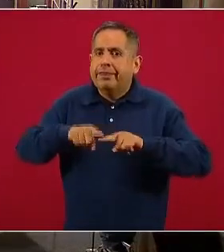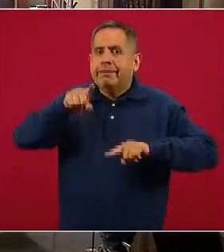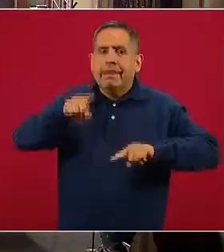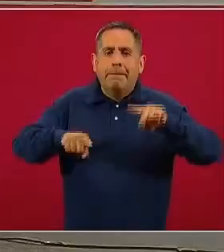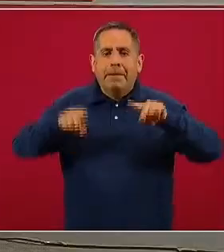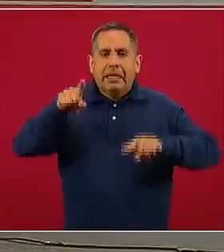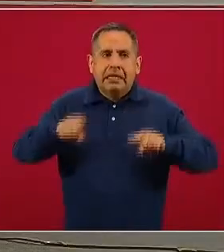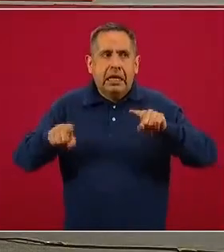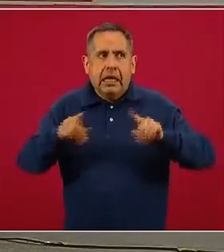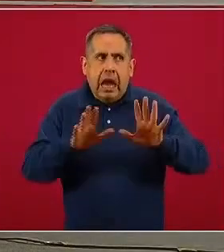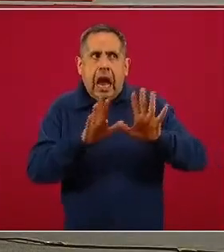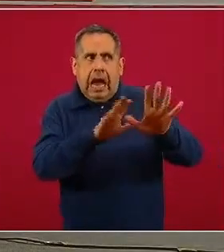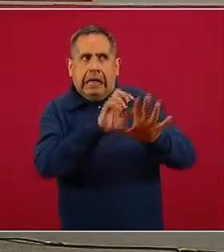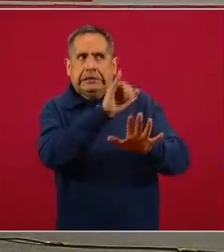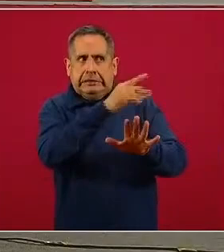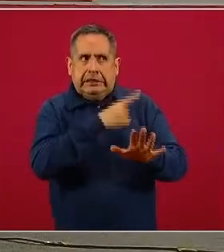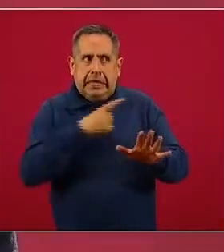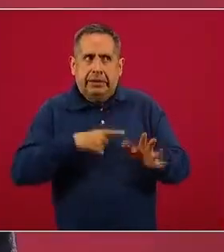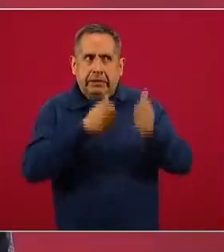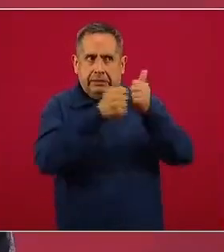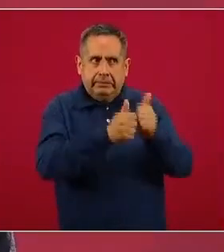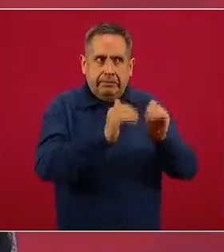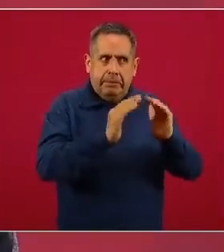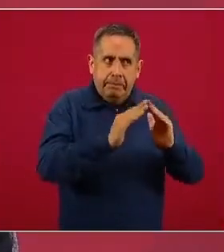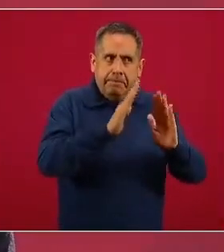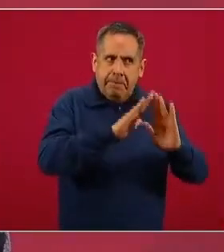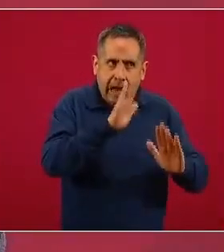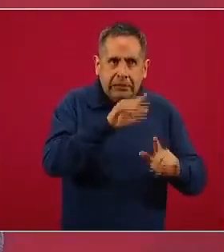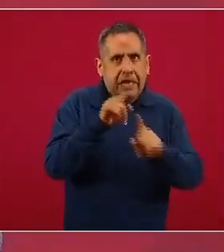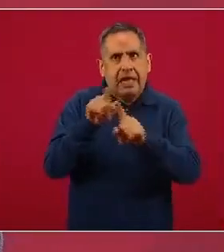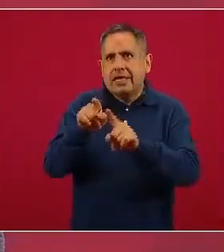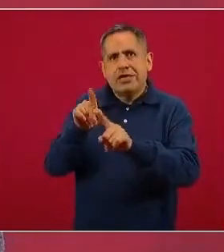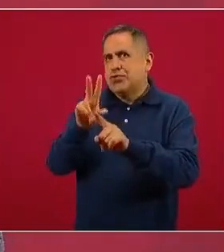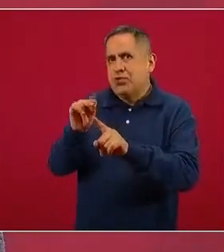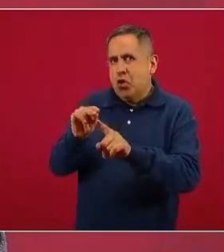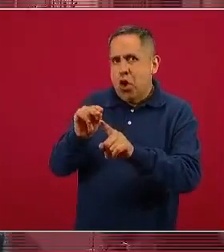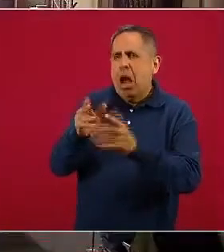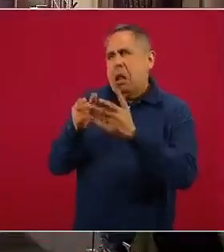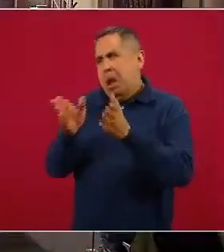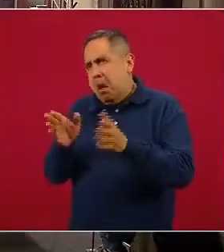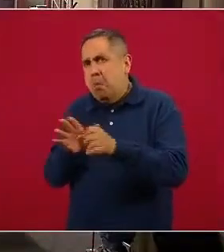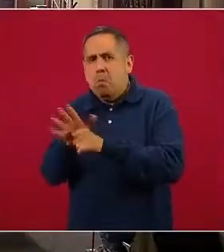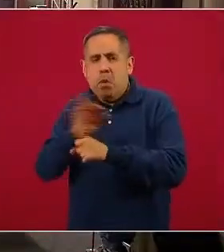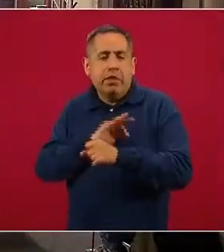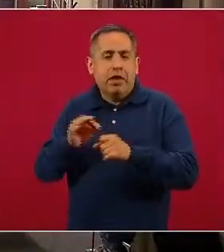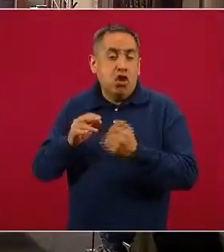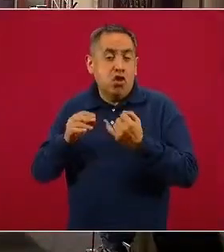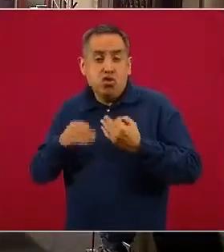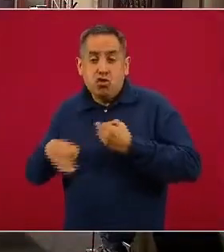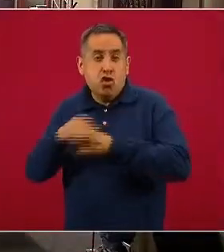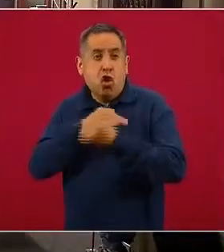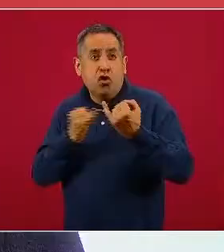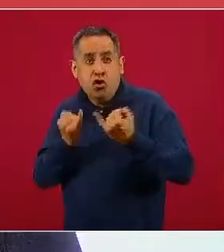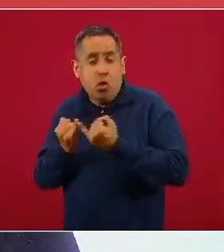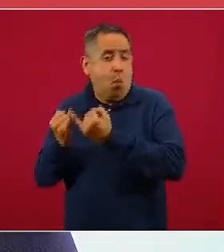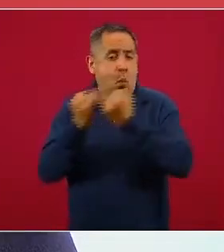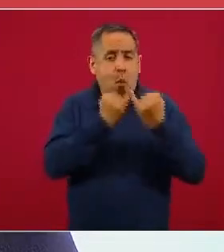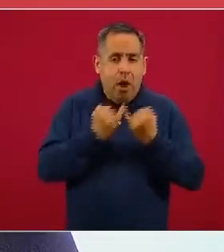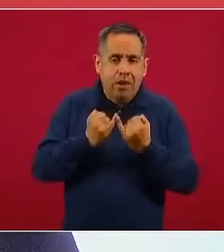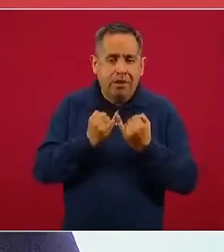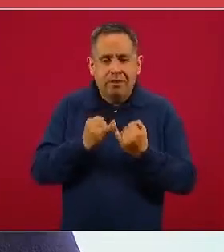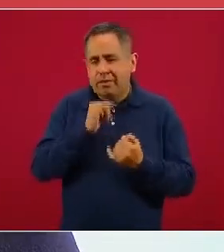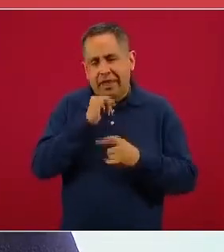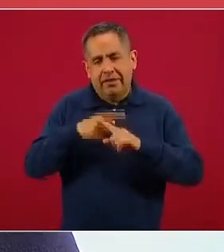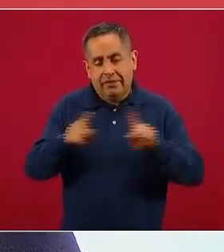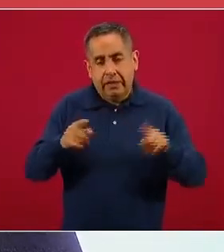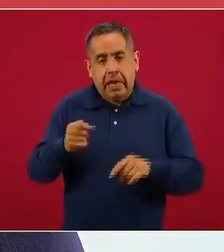manera regionalizada, es decir, no necesariamente se deben de realizar o se realizan a nivel nacional, como